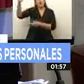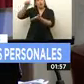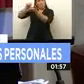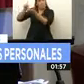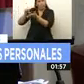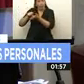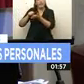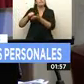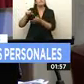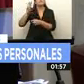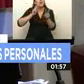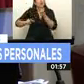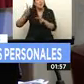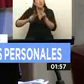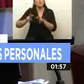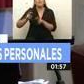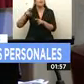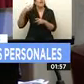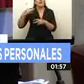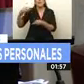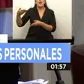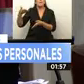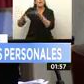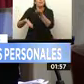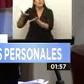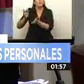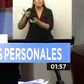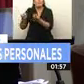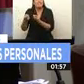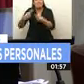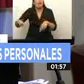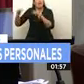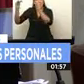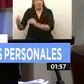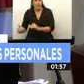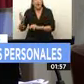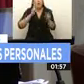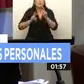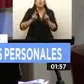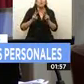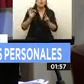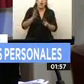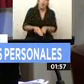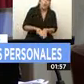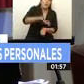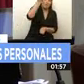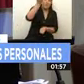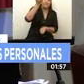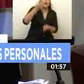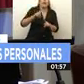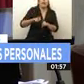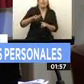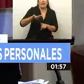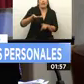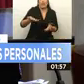detener la inflación no condujeron sino a frenar el proceso y a mantener o aumentar la